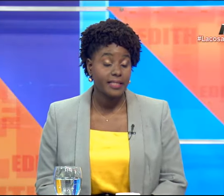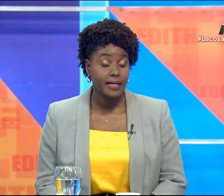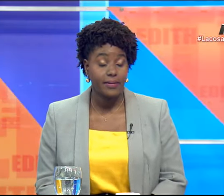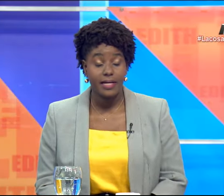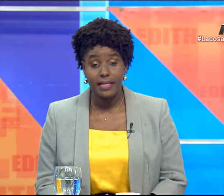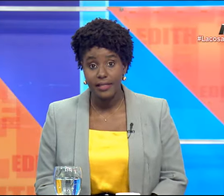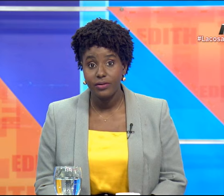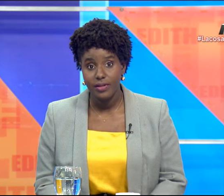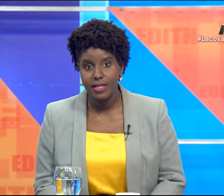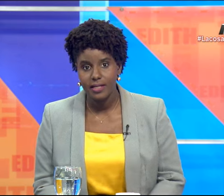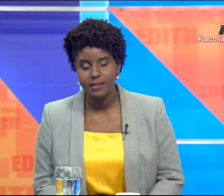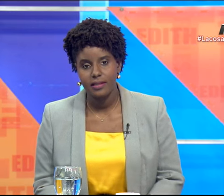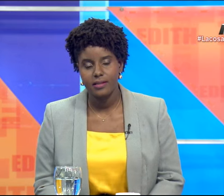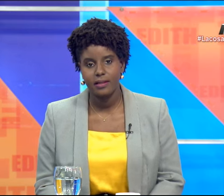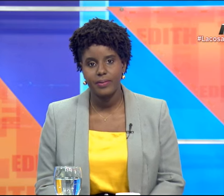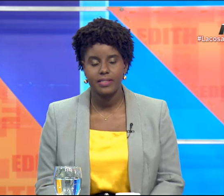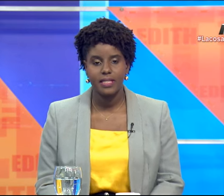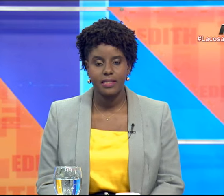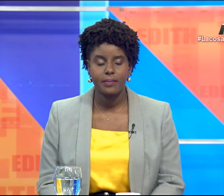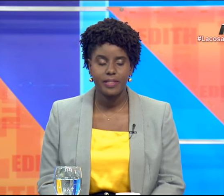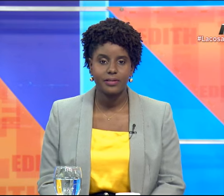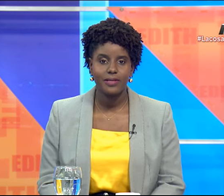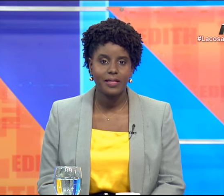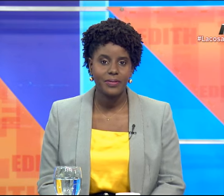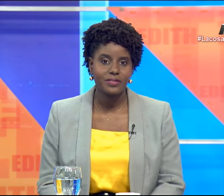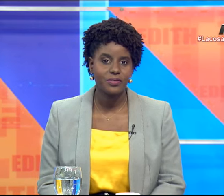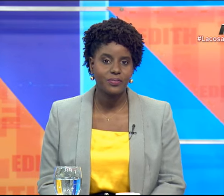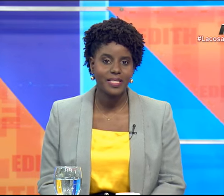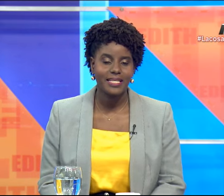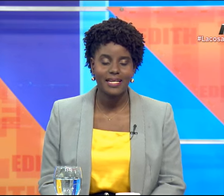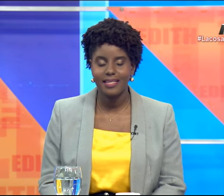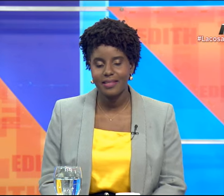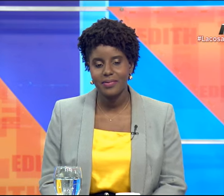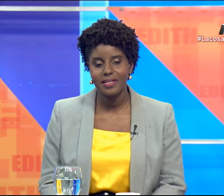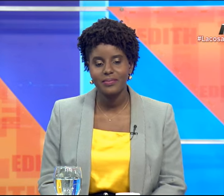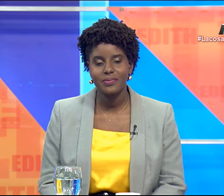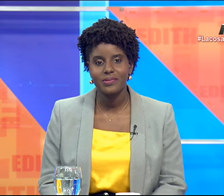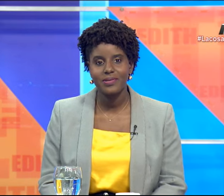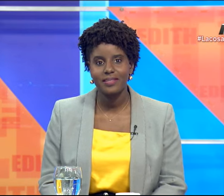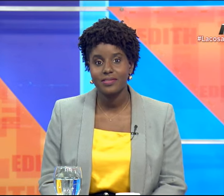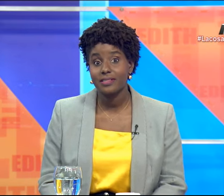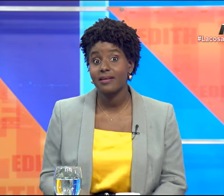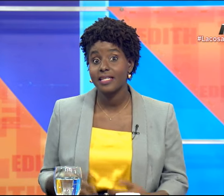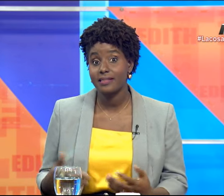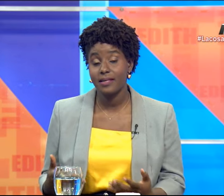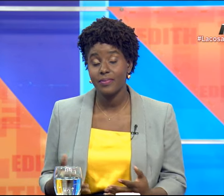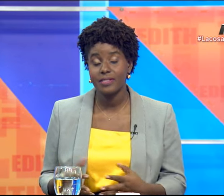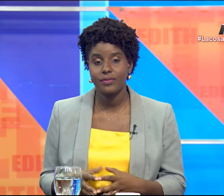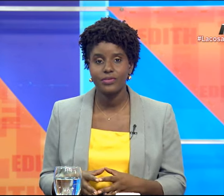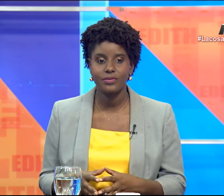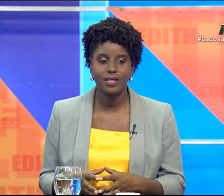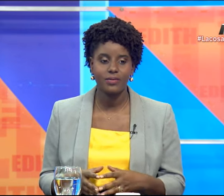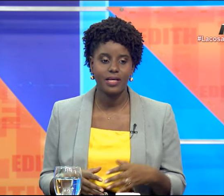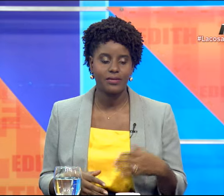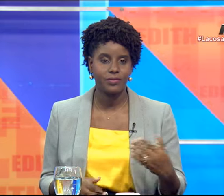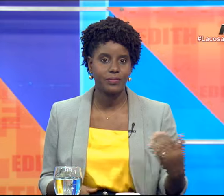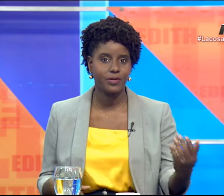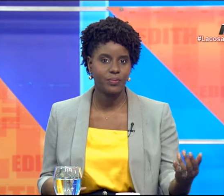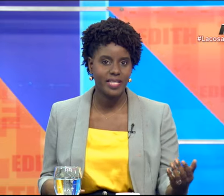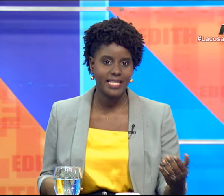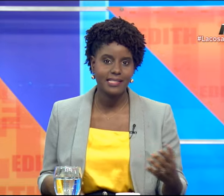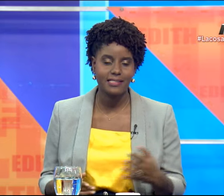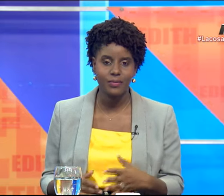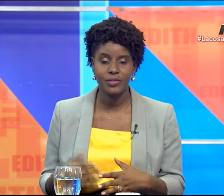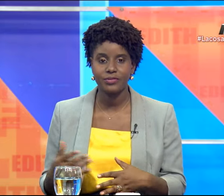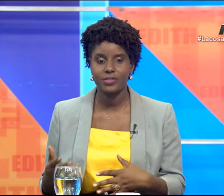Esto planteaba Danilo Díaz, que es el representante del Partido de la Liberación Dominicana, y de manera puntual, ustedes saben que siempre se ha cuestionado la reforma